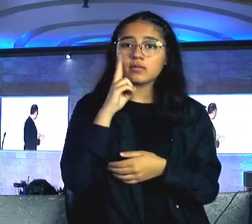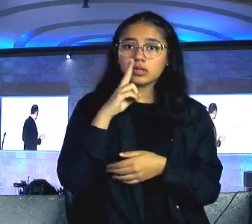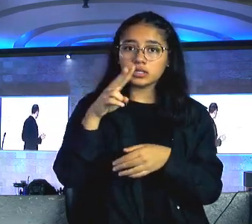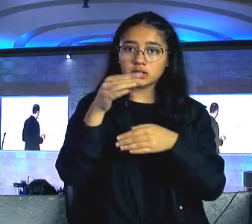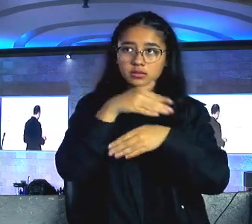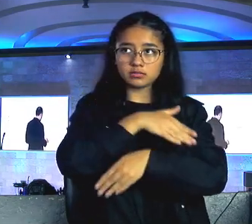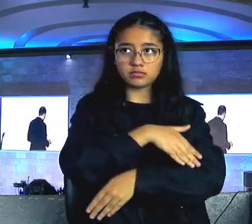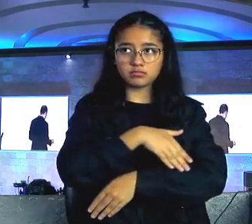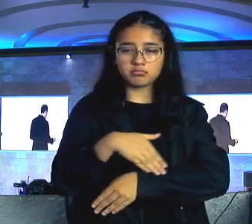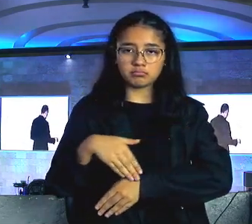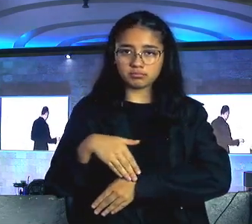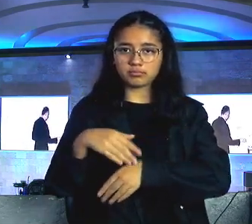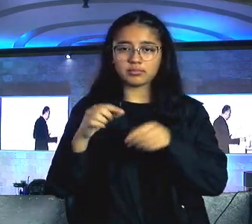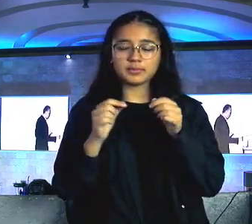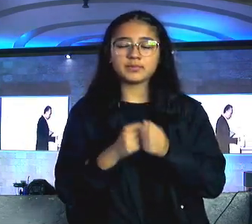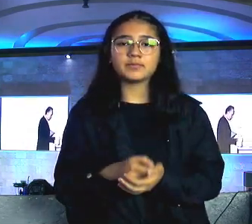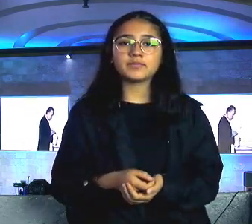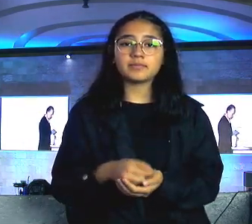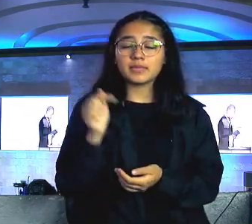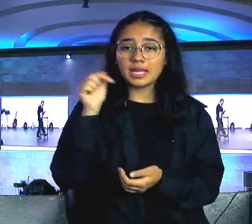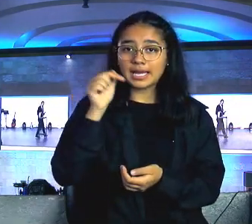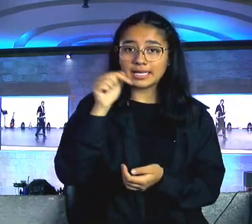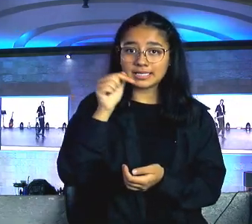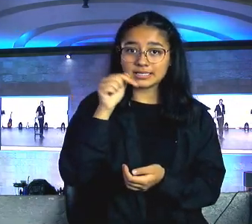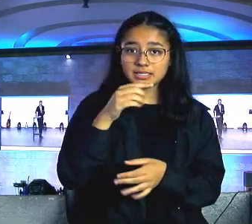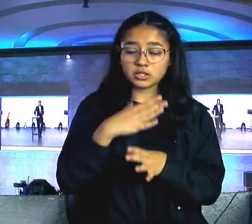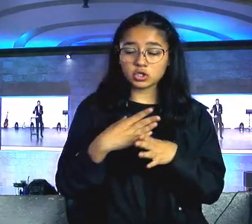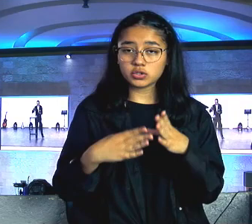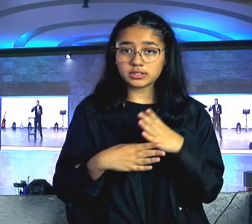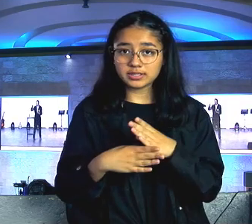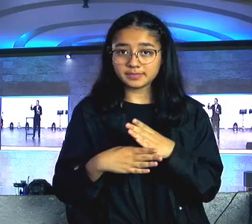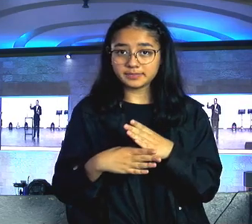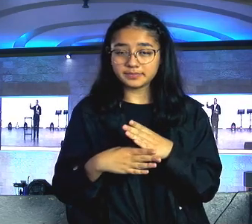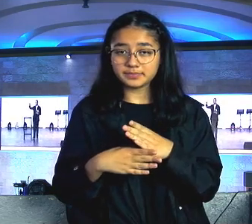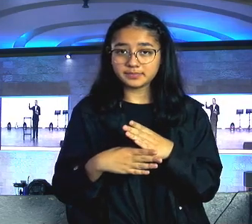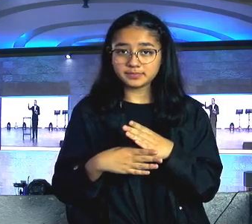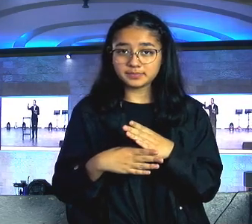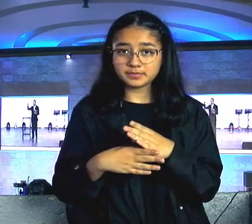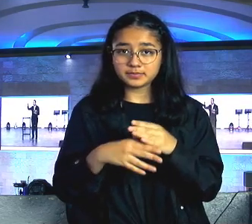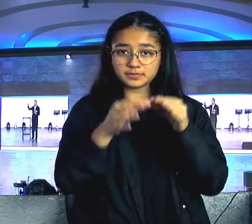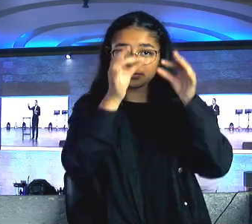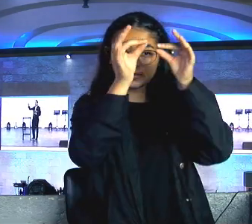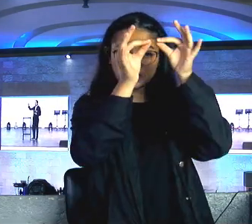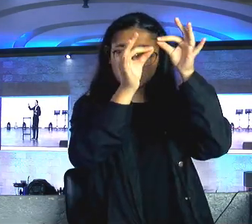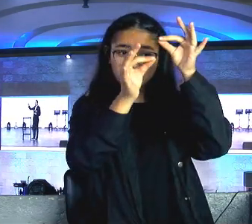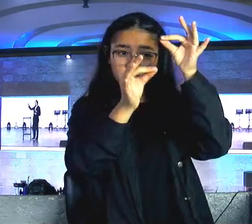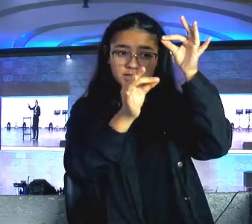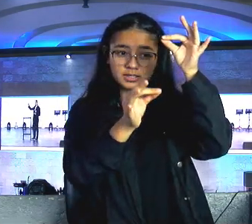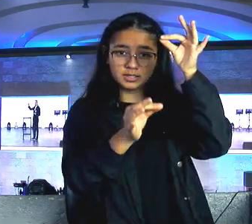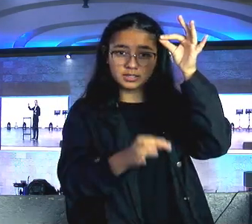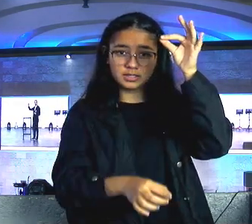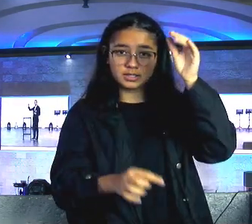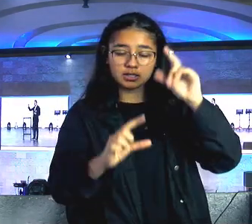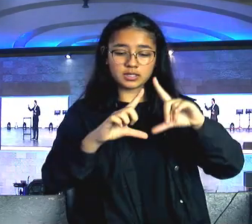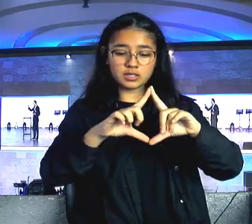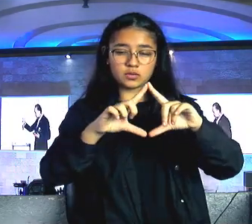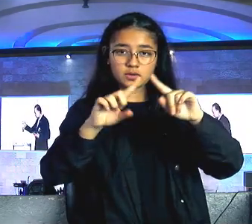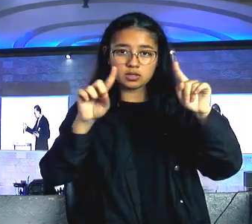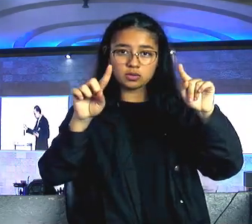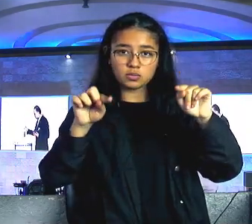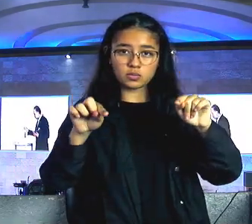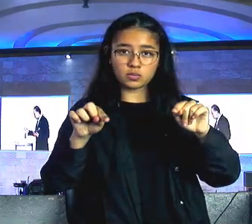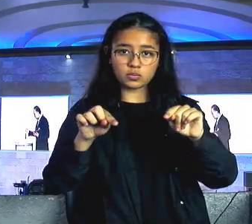eres. Esta cuerda justamente tiene al final este cilindro